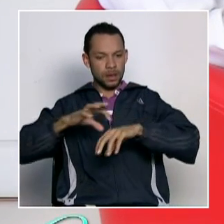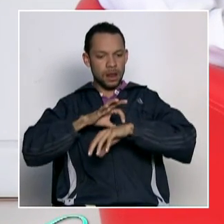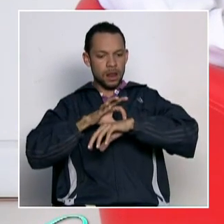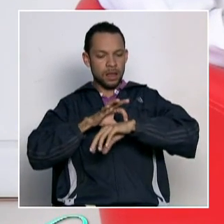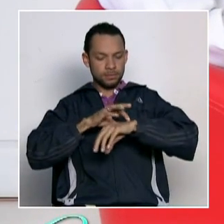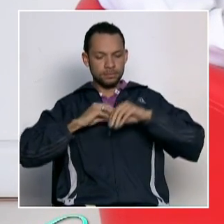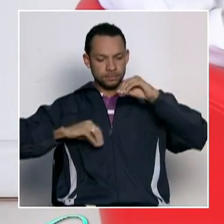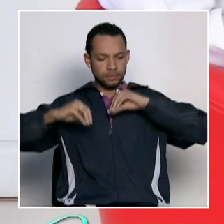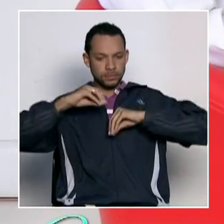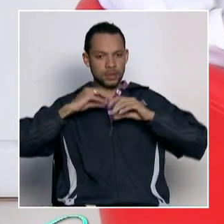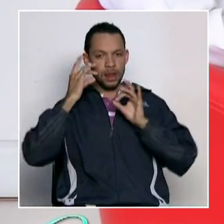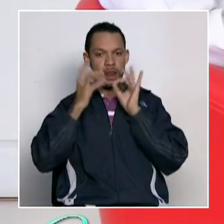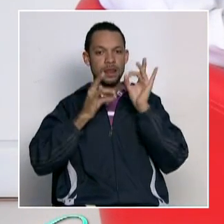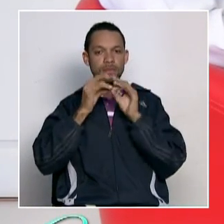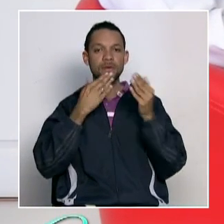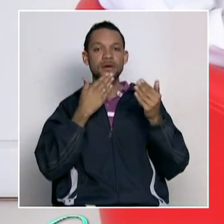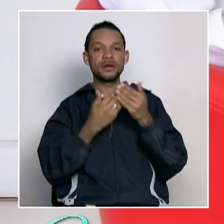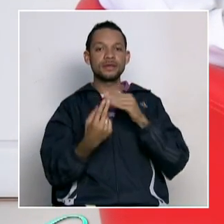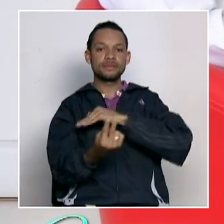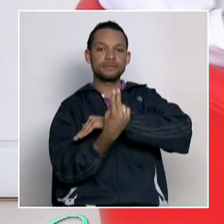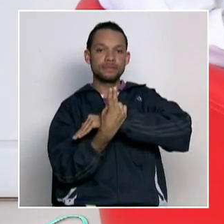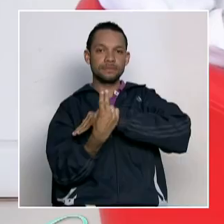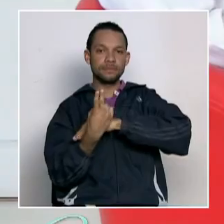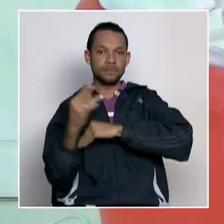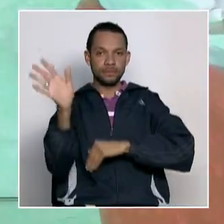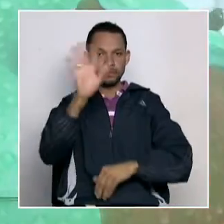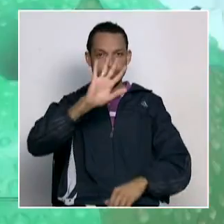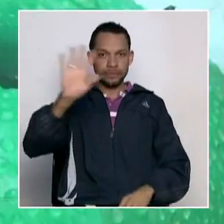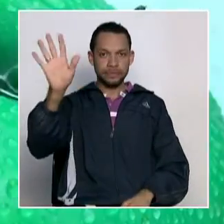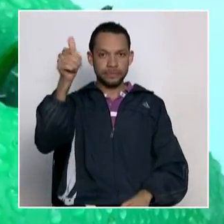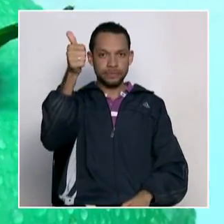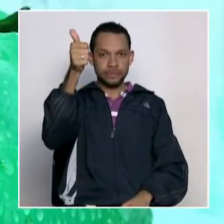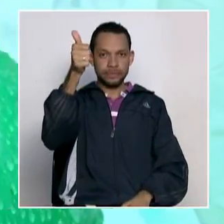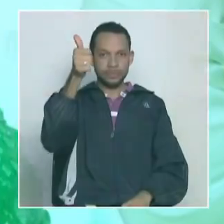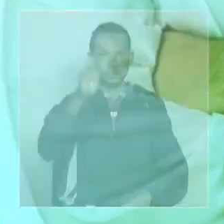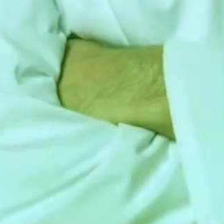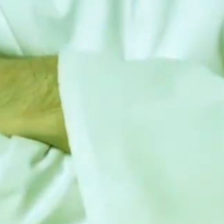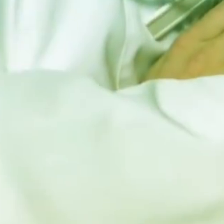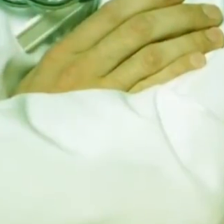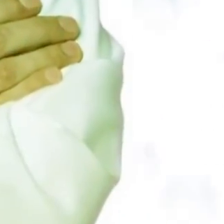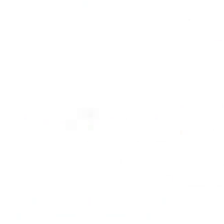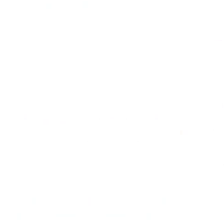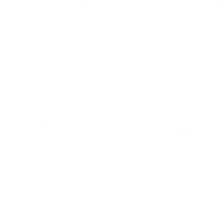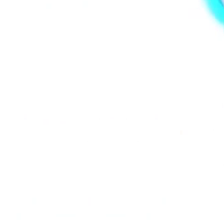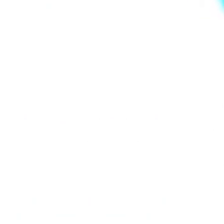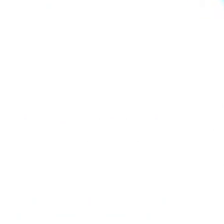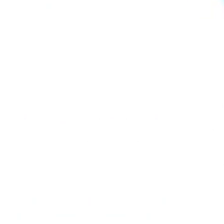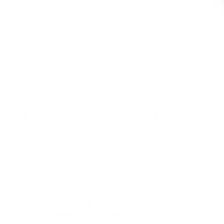intoxicación y desintoxicación. Muchas gracias por estar con nosotros.